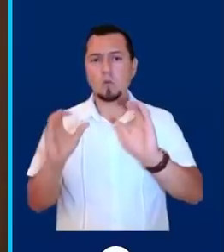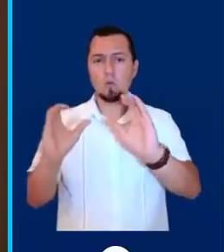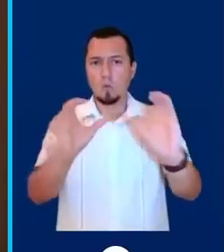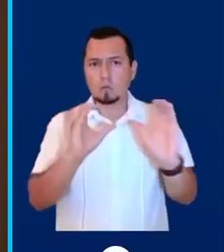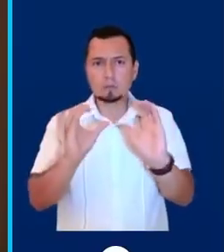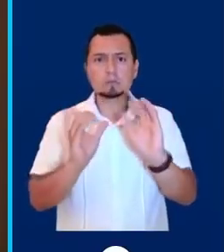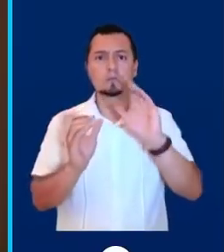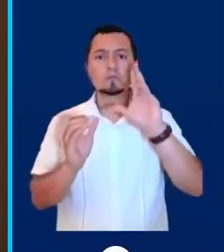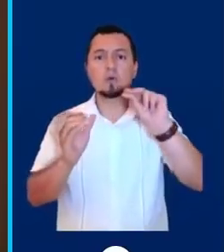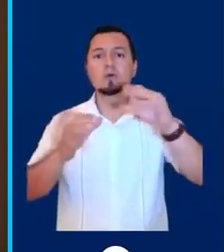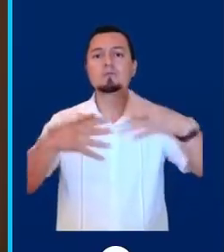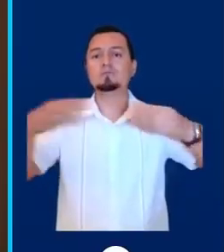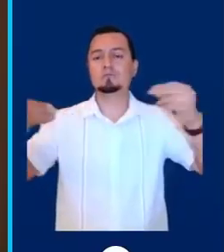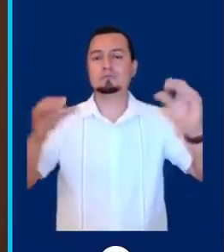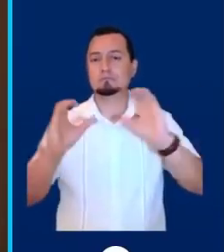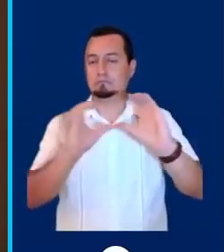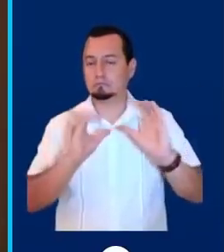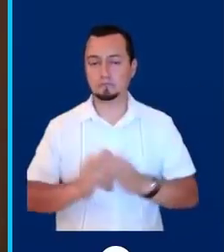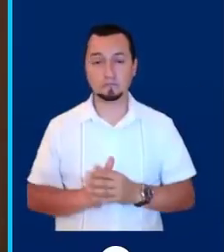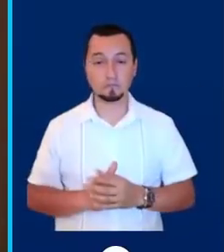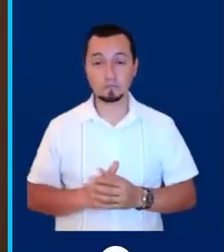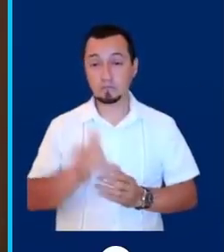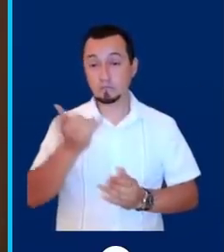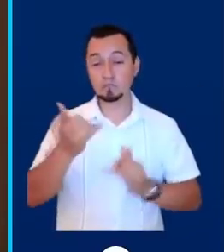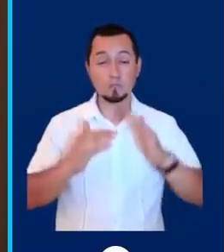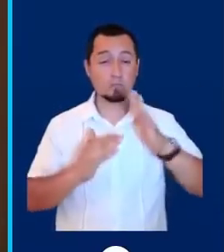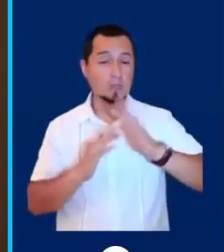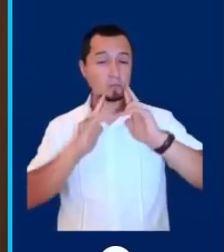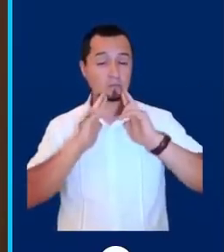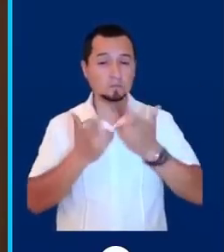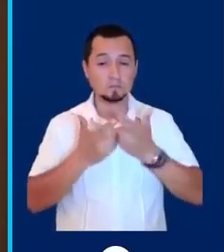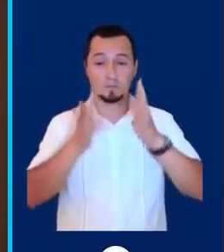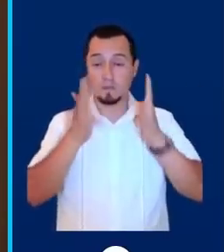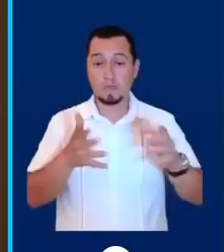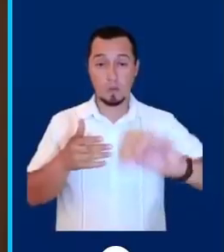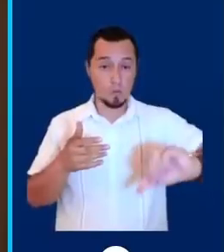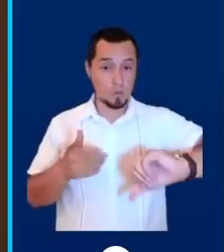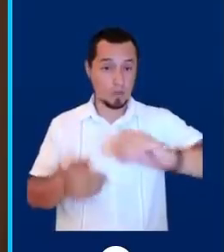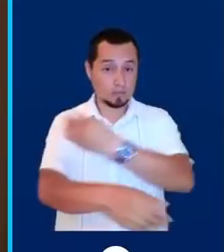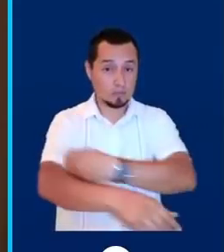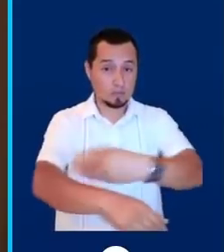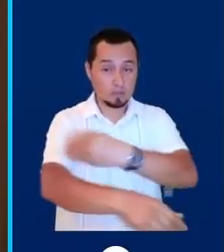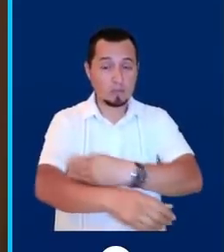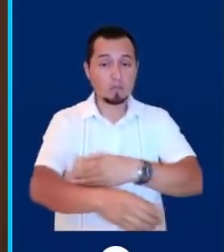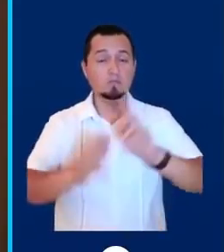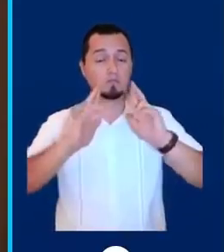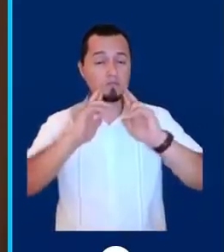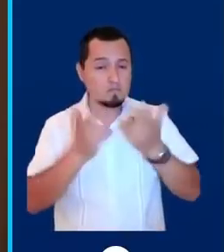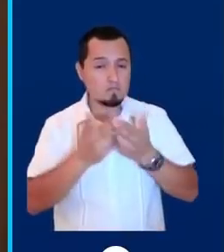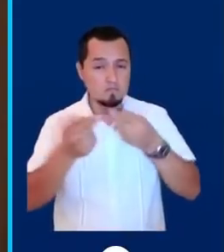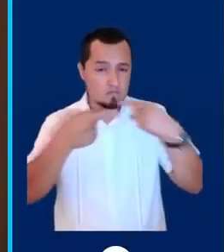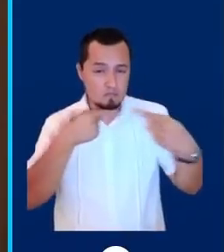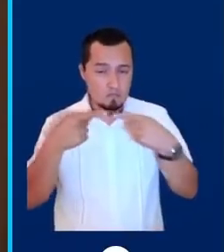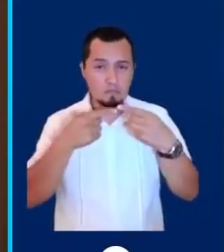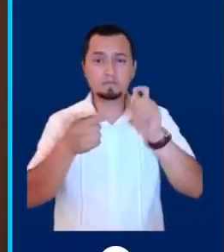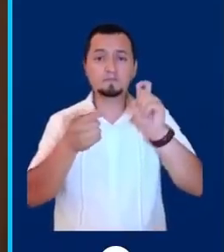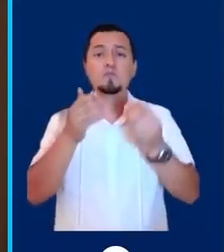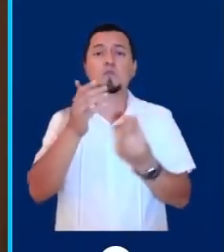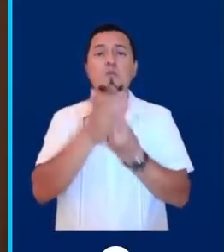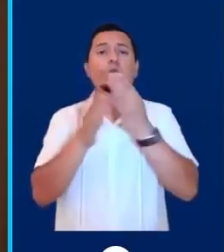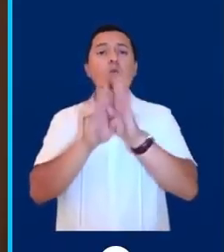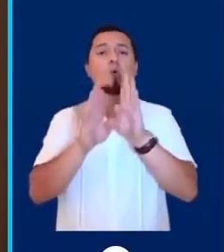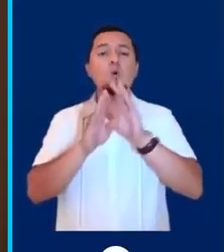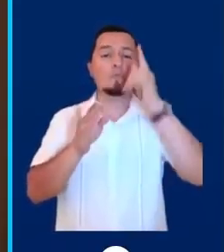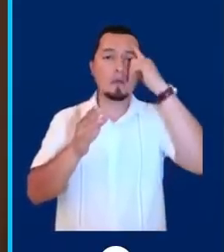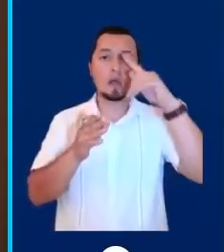cuidados que han tenido en la actualidad. La mesa de educación sesionará hoy en la tarde para definir la propuesta específica del nuevo protocolo sanitario